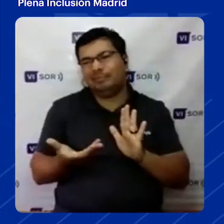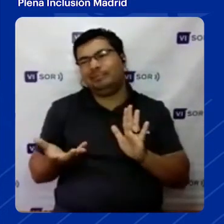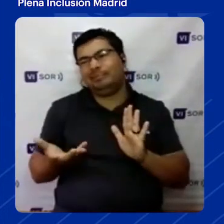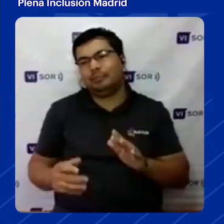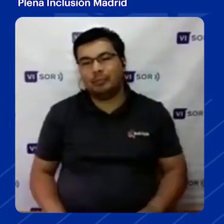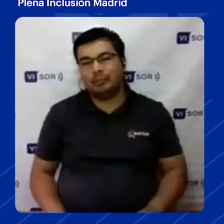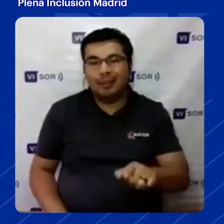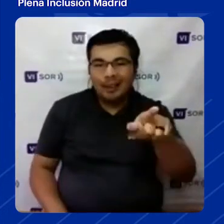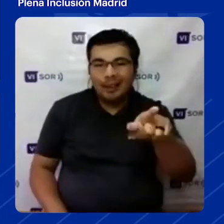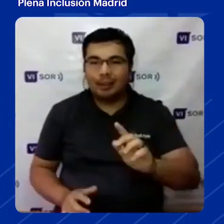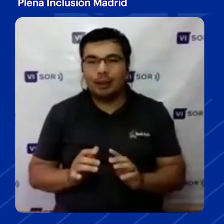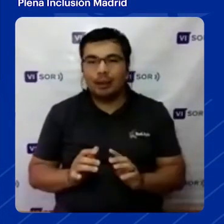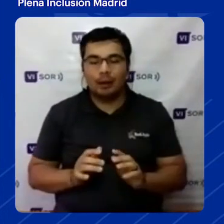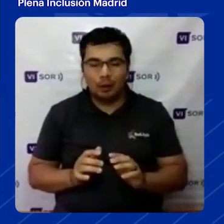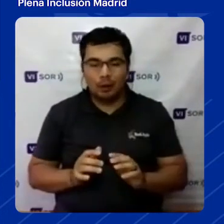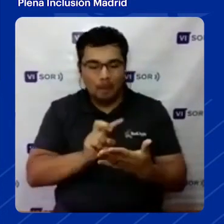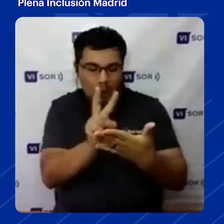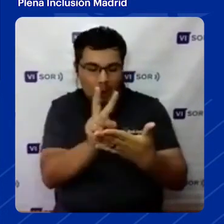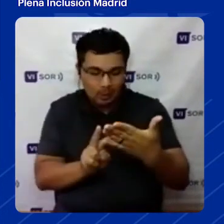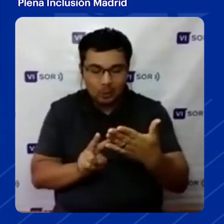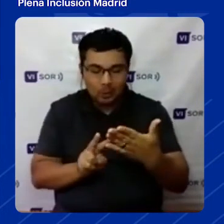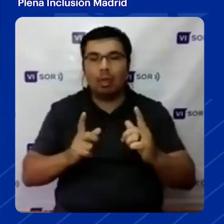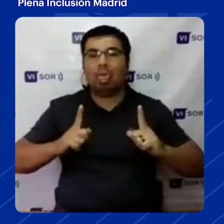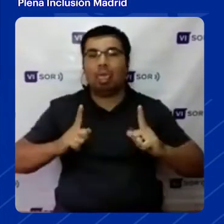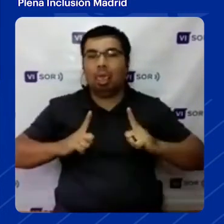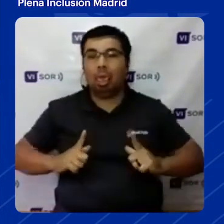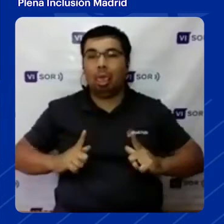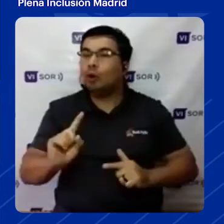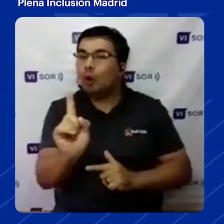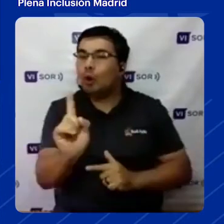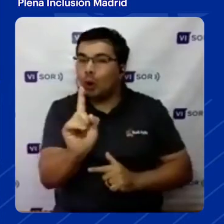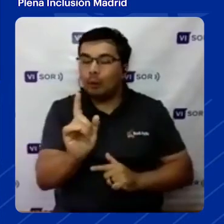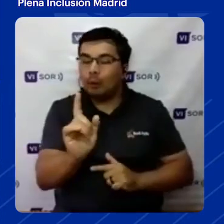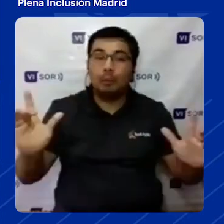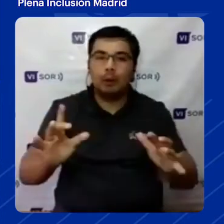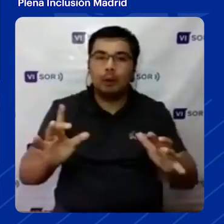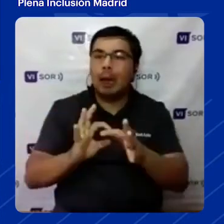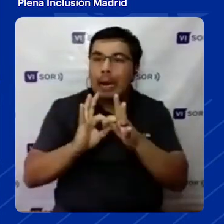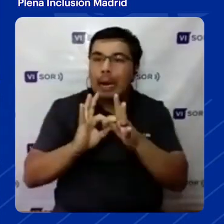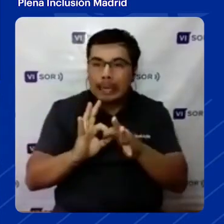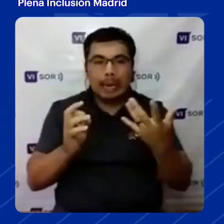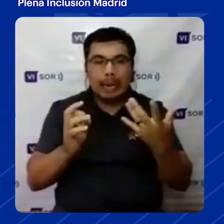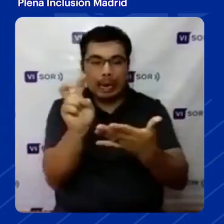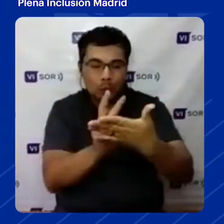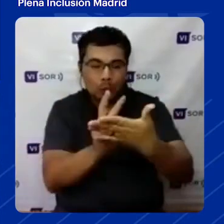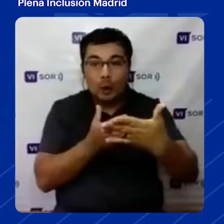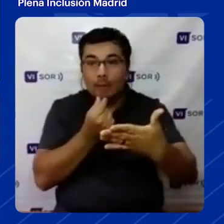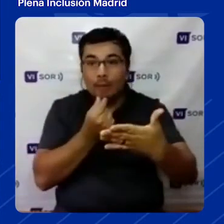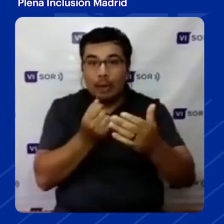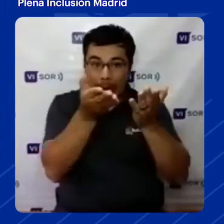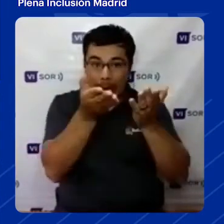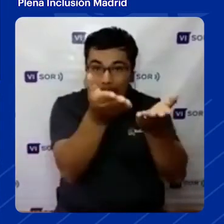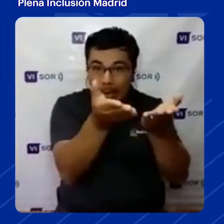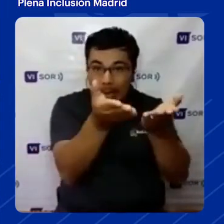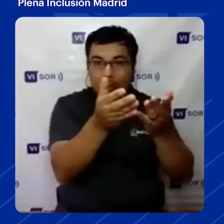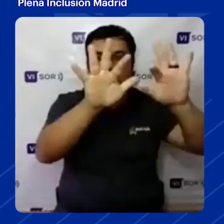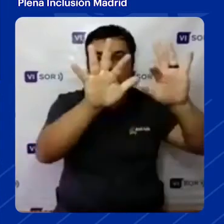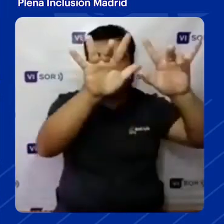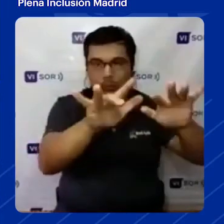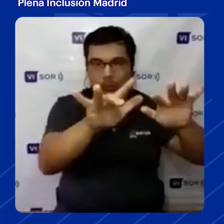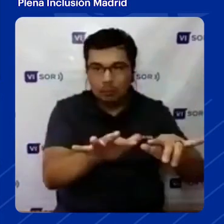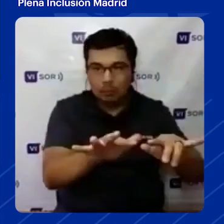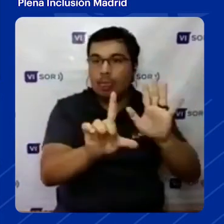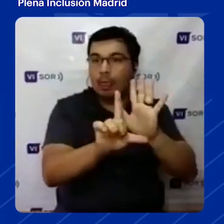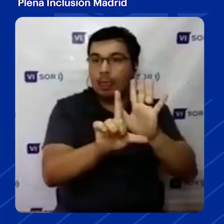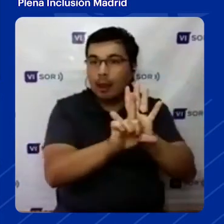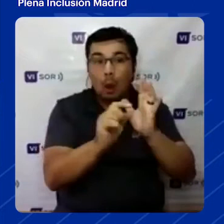sí queremos poner de manifiesto que, gracias a la lectura fácil, incluso este tipo de textos pueden hacerse accesibles